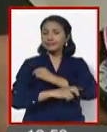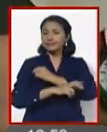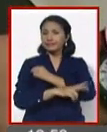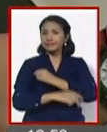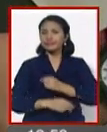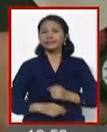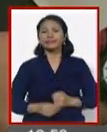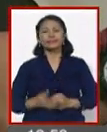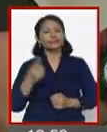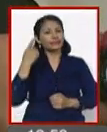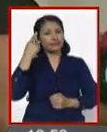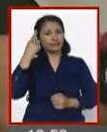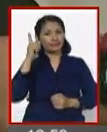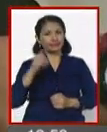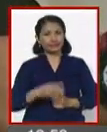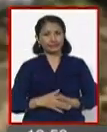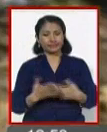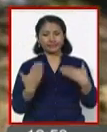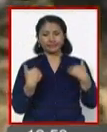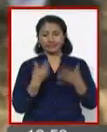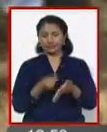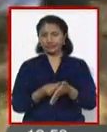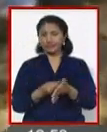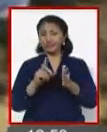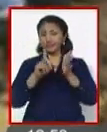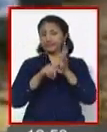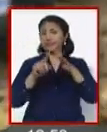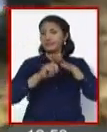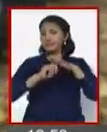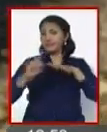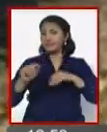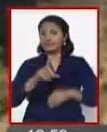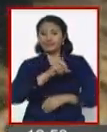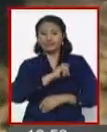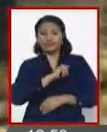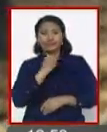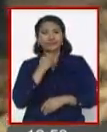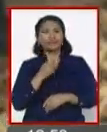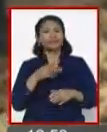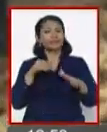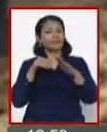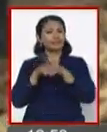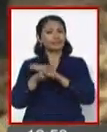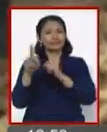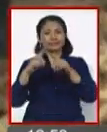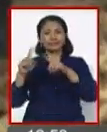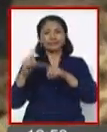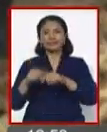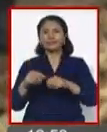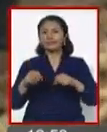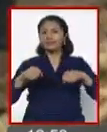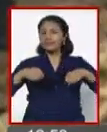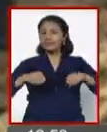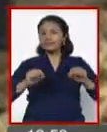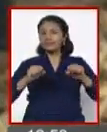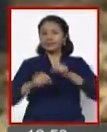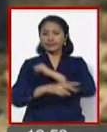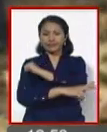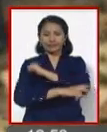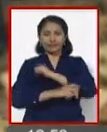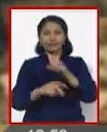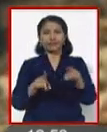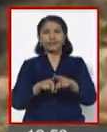era atracar para conseguir dinero. Tras fugar, la policía lo acusó de haber perpetrado varios atracos a bordo de motocicletas que